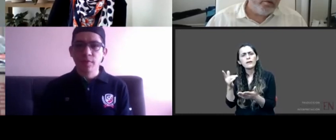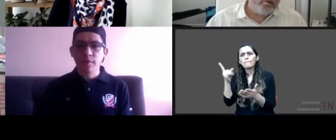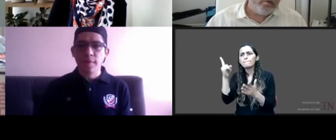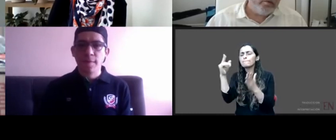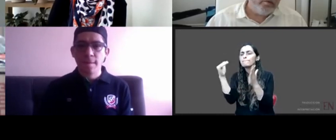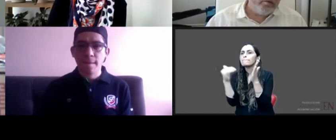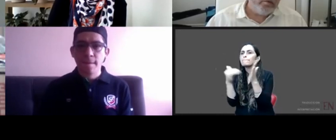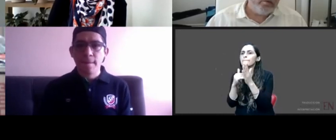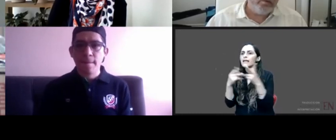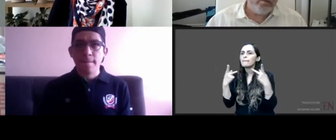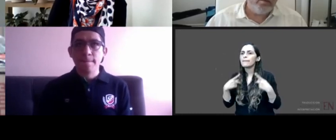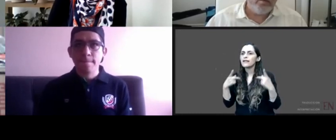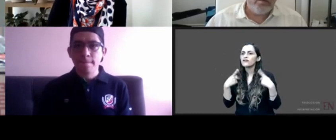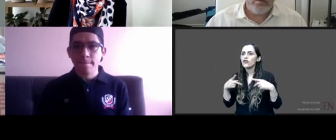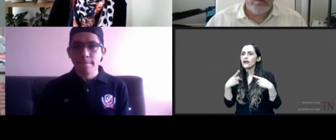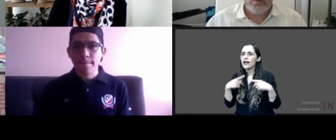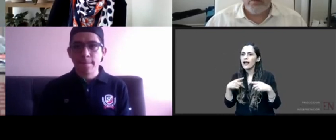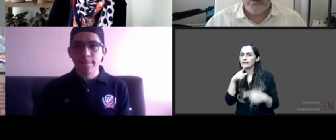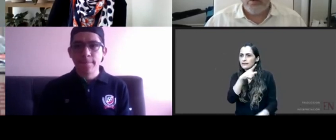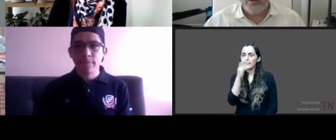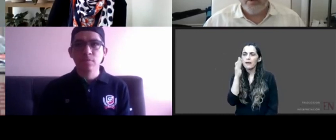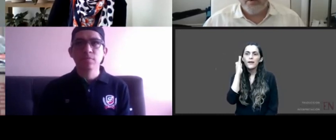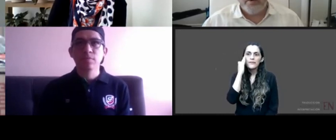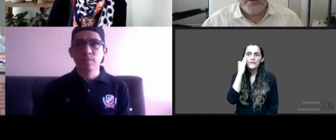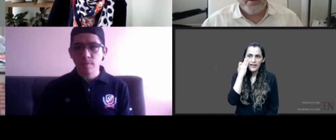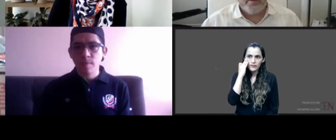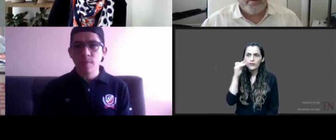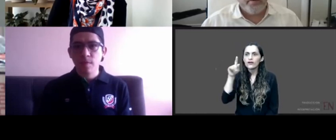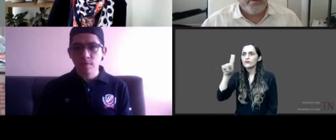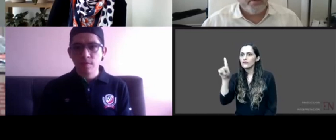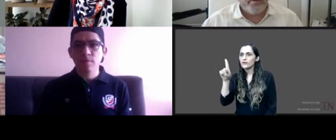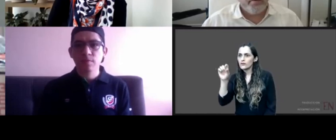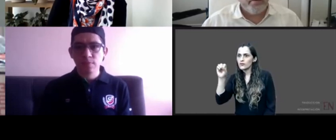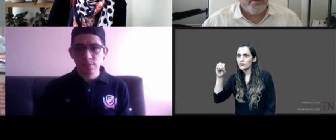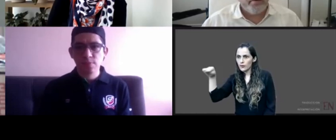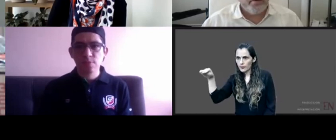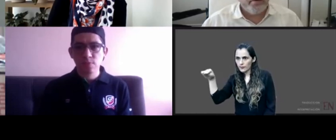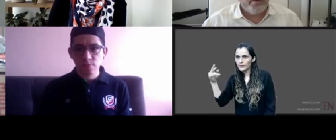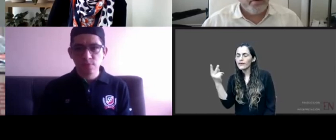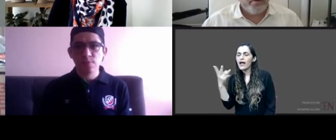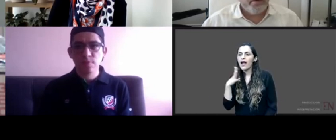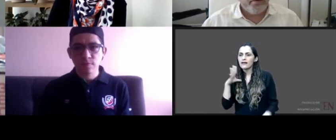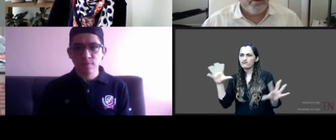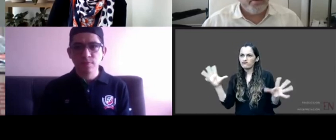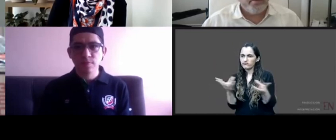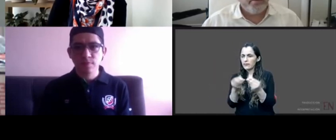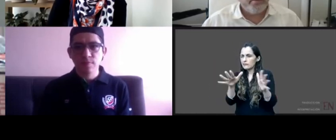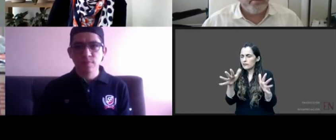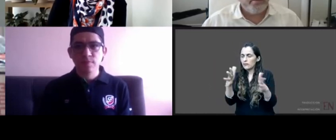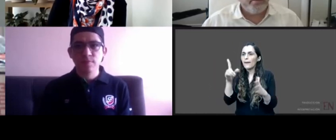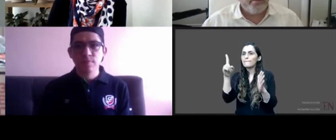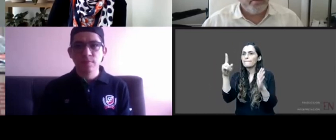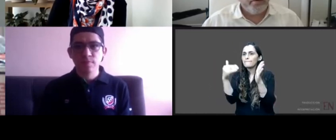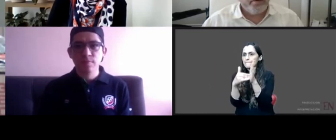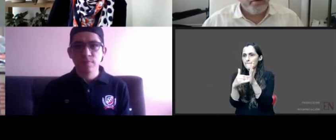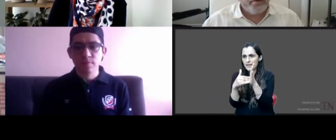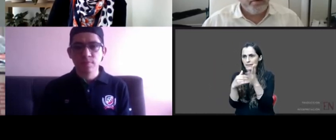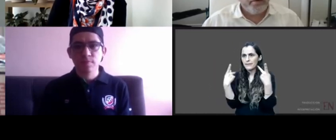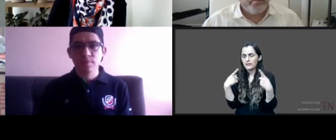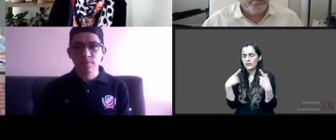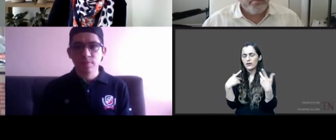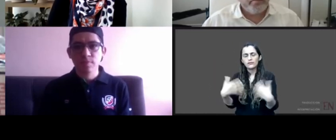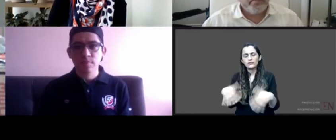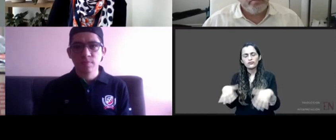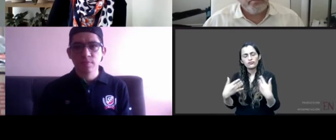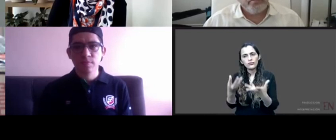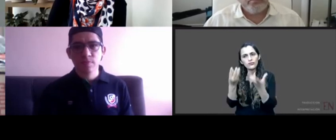personas que nos están siguiendo, tanto por Zoom como por Facebook. Agradecerles mucho. También comentarles que nos